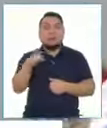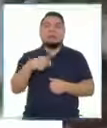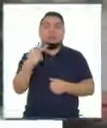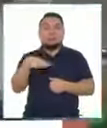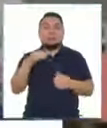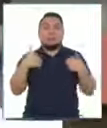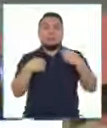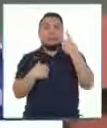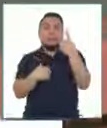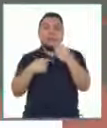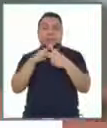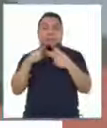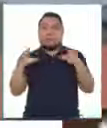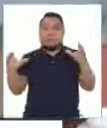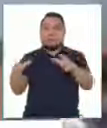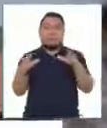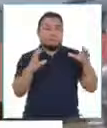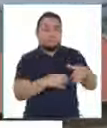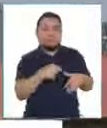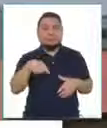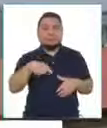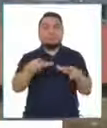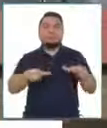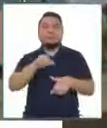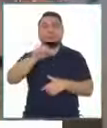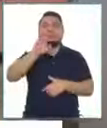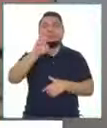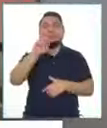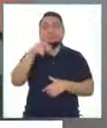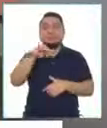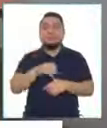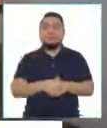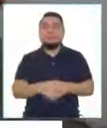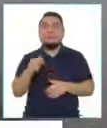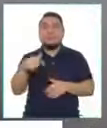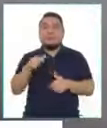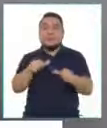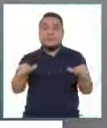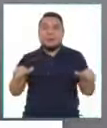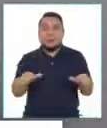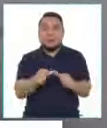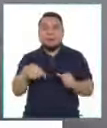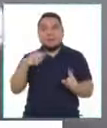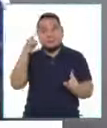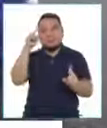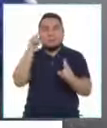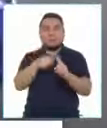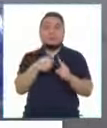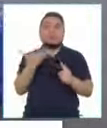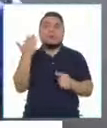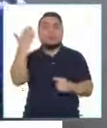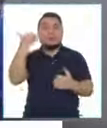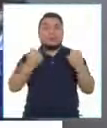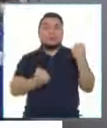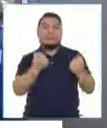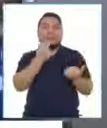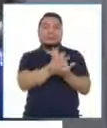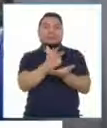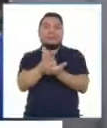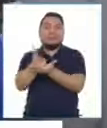Apurímac, queda aquí en la ciudad de Abancay. En esta área que estaba destinada al estacionamiento es donde se